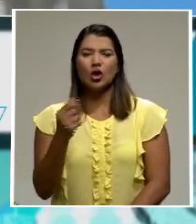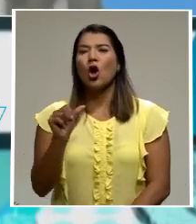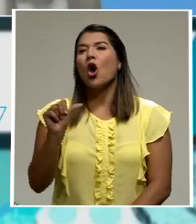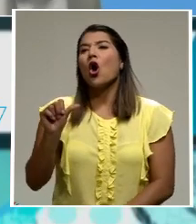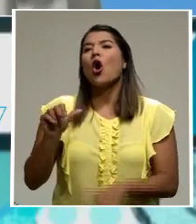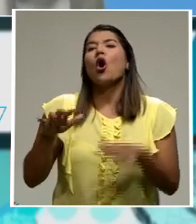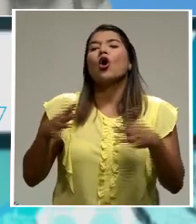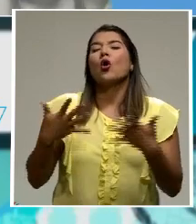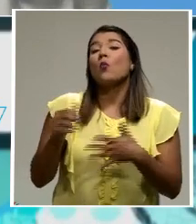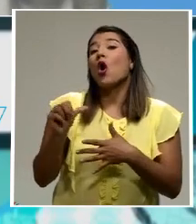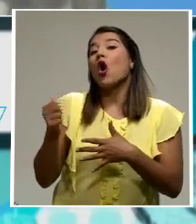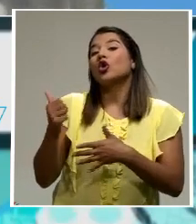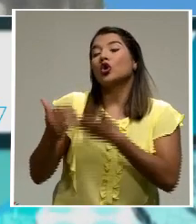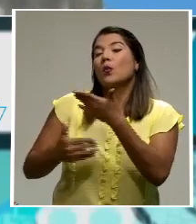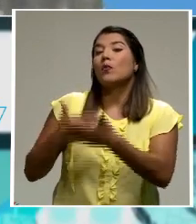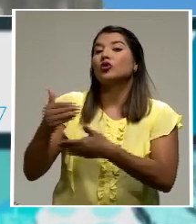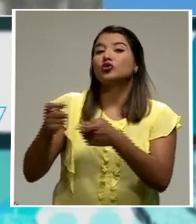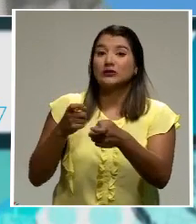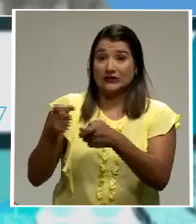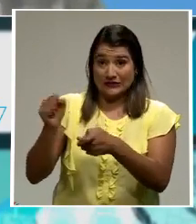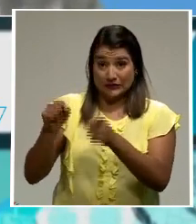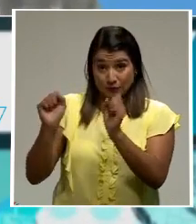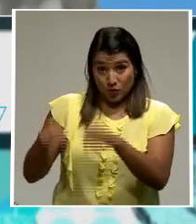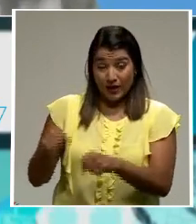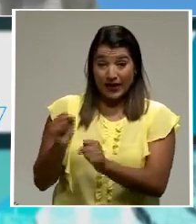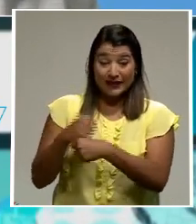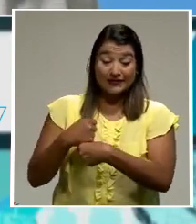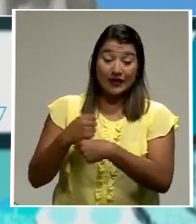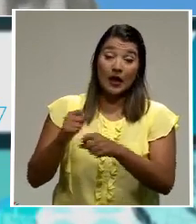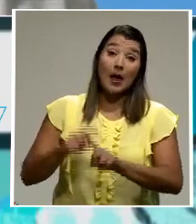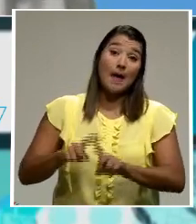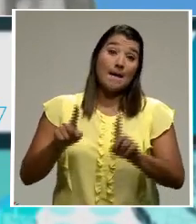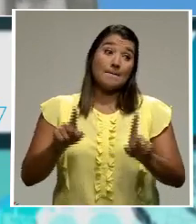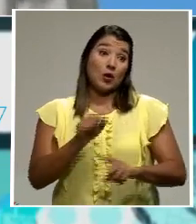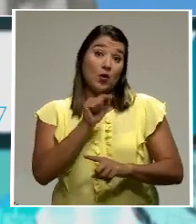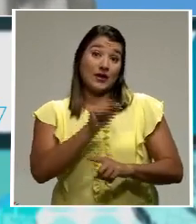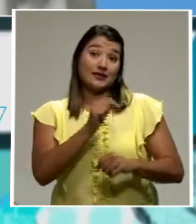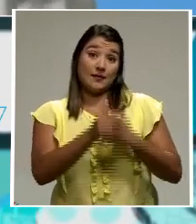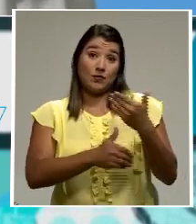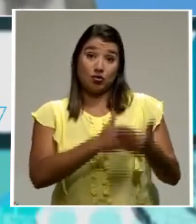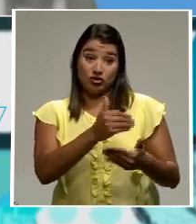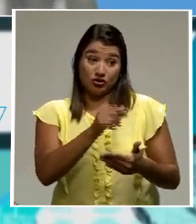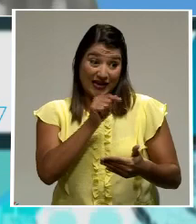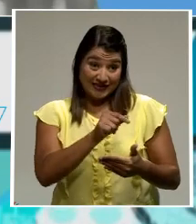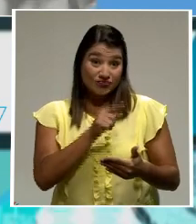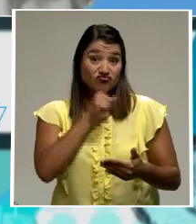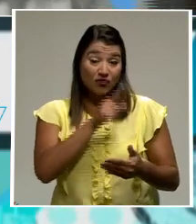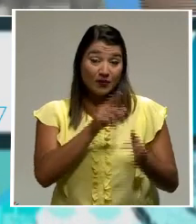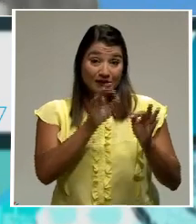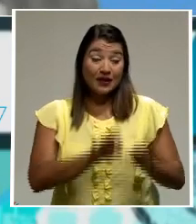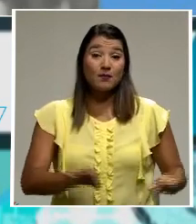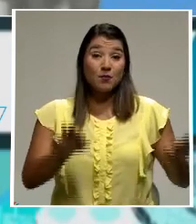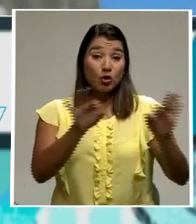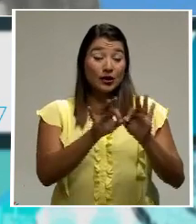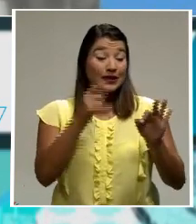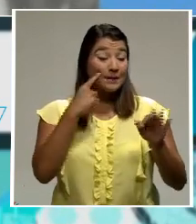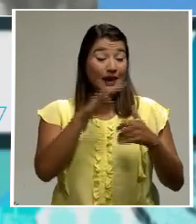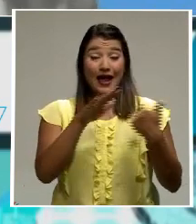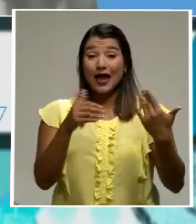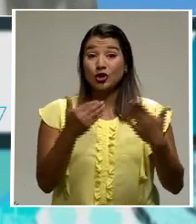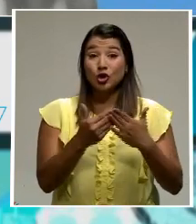procesos administrativos sí se pueden llevar, pero resulta que que es de vital importancia para todo el